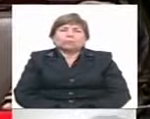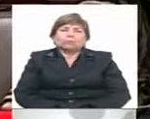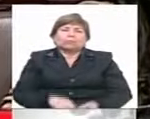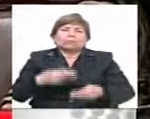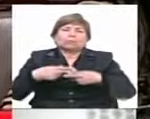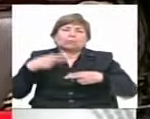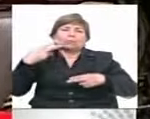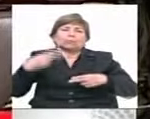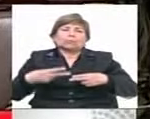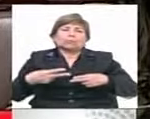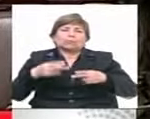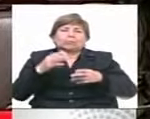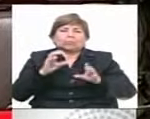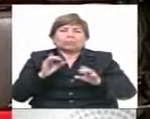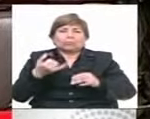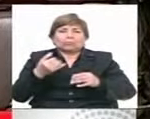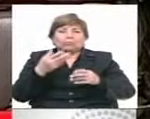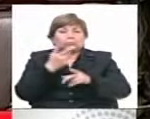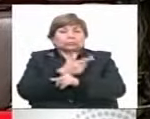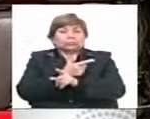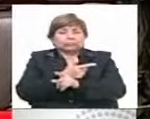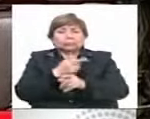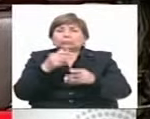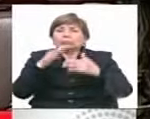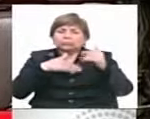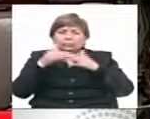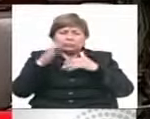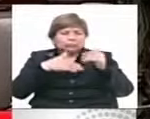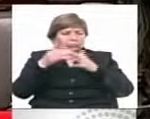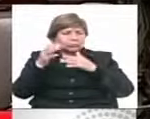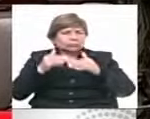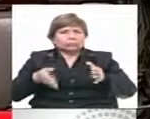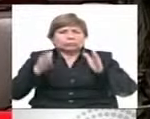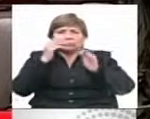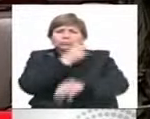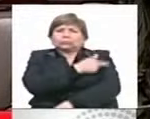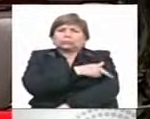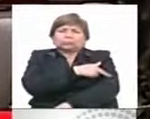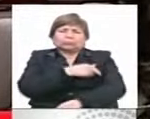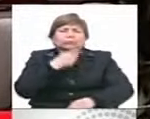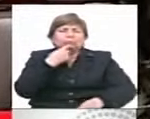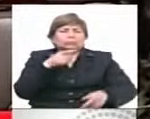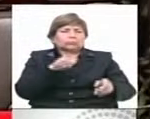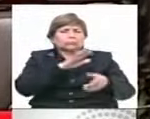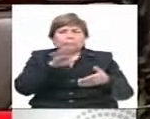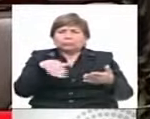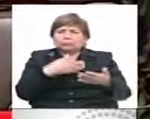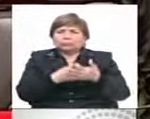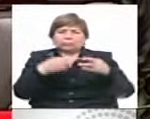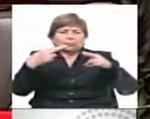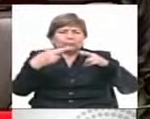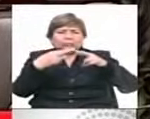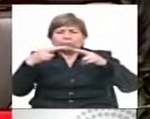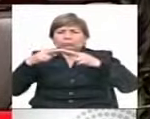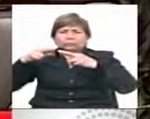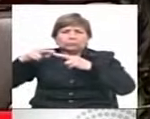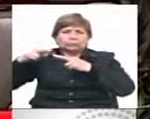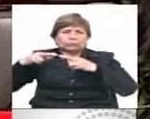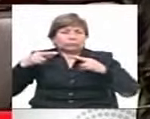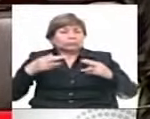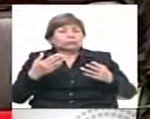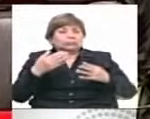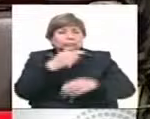de San Juan del Urigancho no solo vienen luchando por la construcción de un hospital, sino de toda una red hospitalaria, la cual